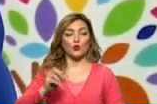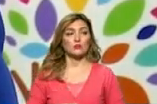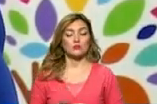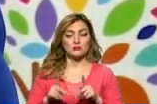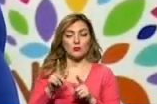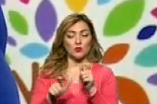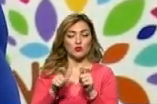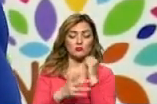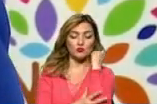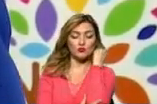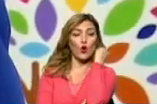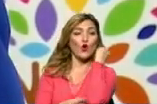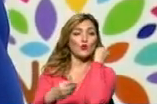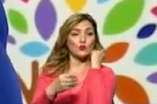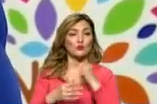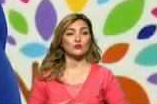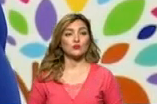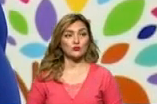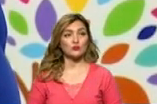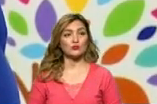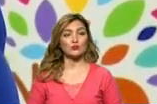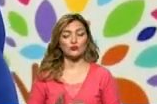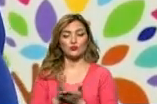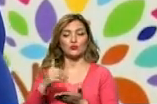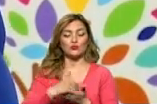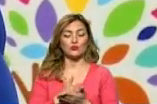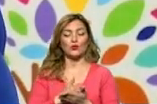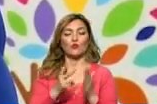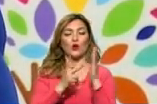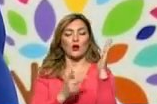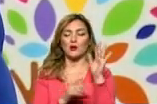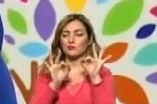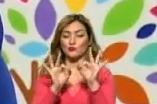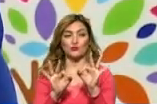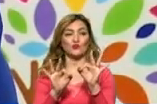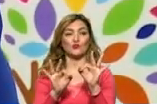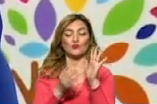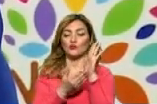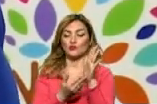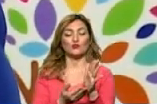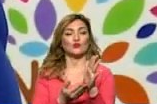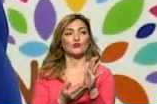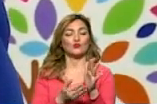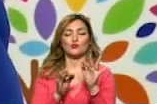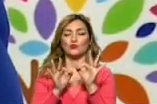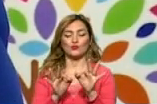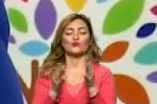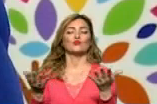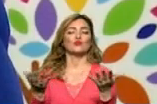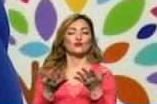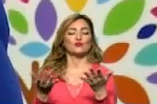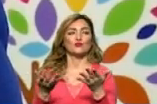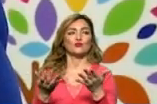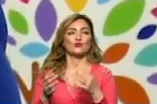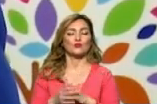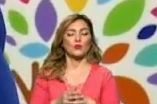que personas de escasos recursos puedan acceder a programas de excelencia, los cuales han demostrado ser efectivos tanto en el